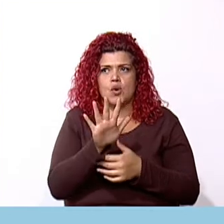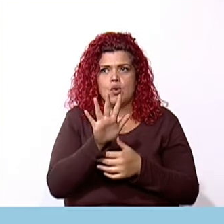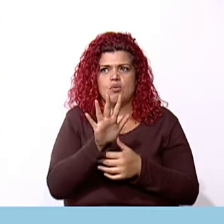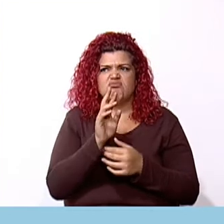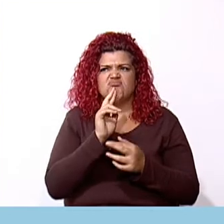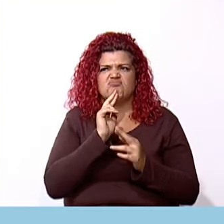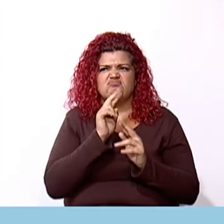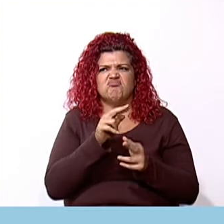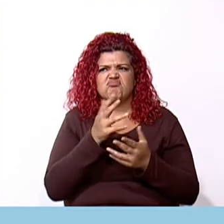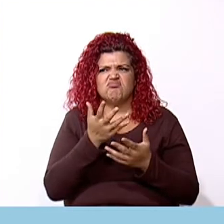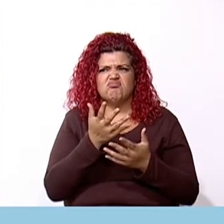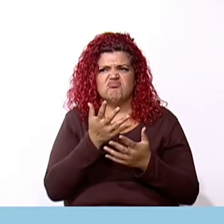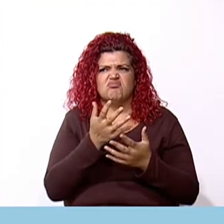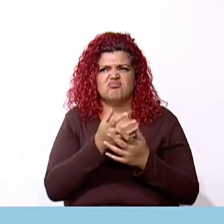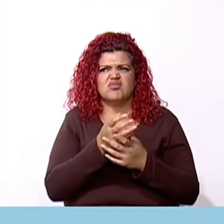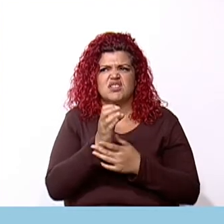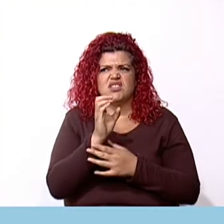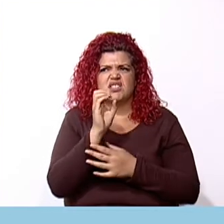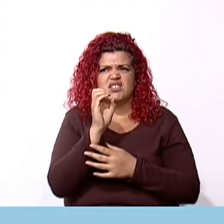como resultado